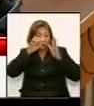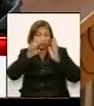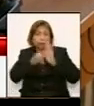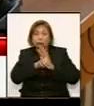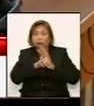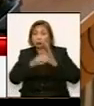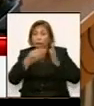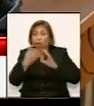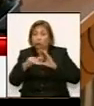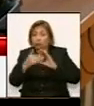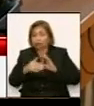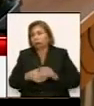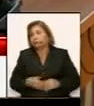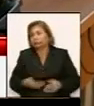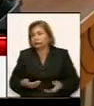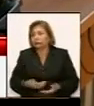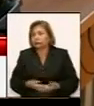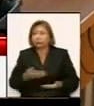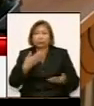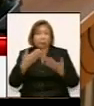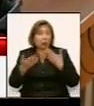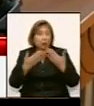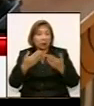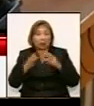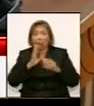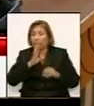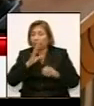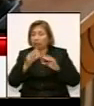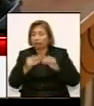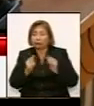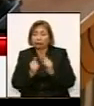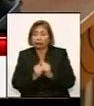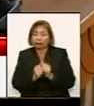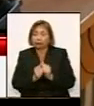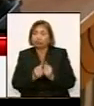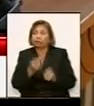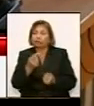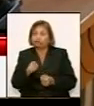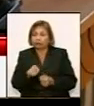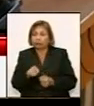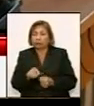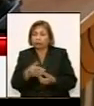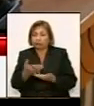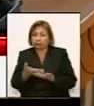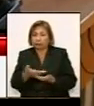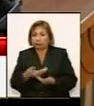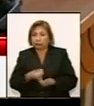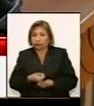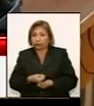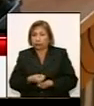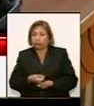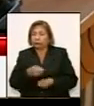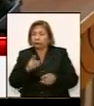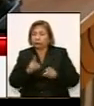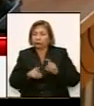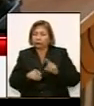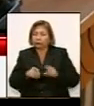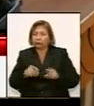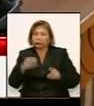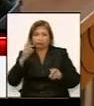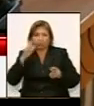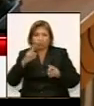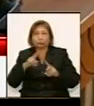consentimiento. En base a conversaciones posteriores que hemos tenido con activistas, sabemos que esto está siendo bien recibido, pero hay algunos